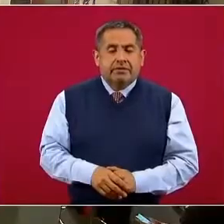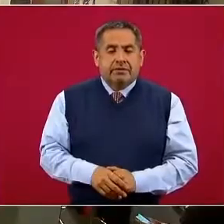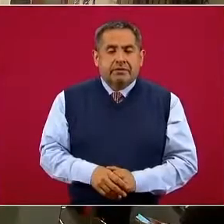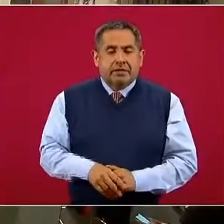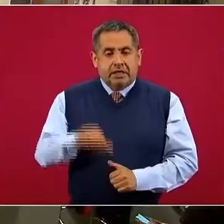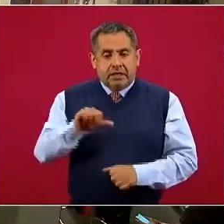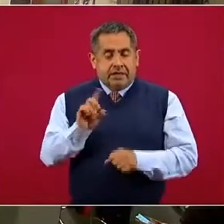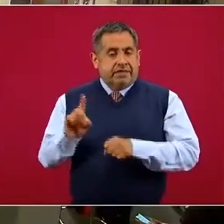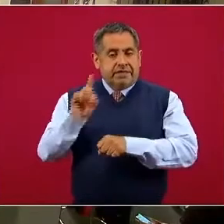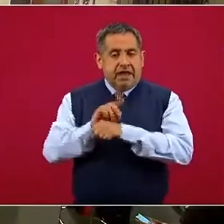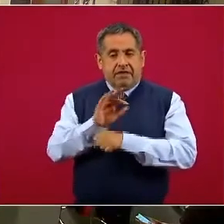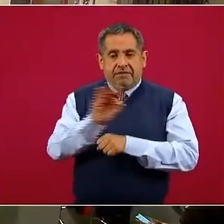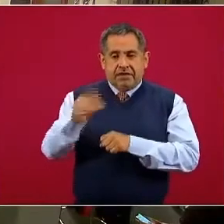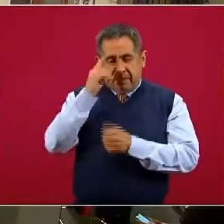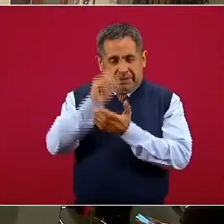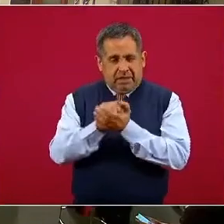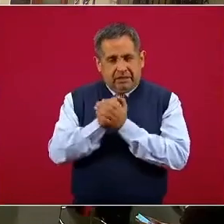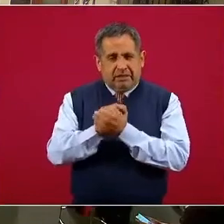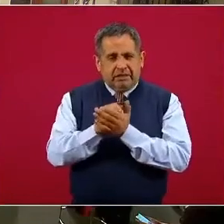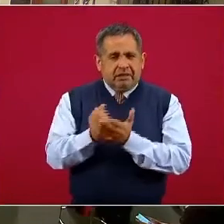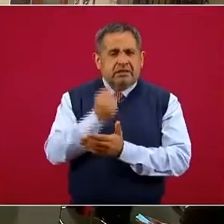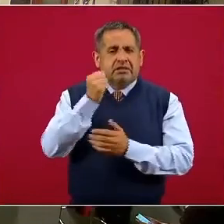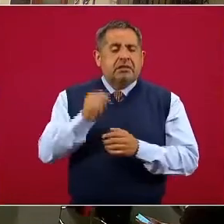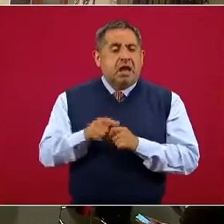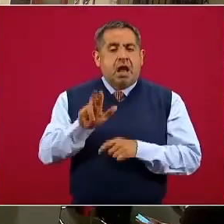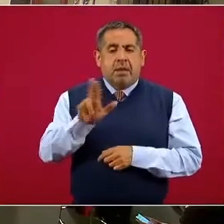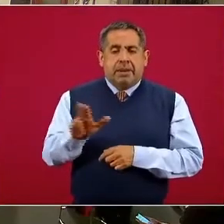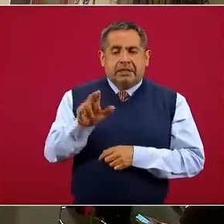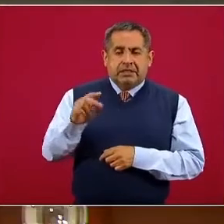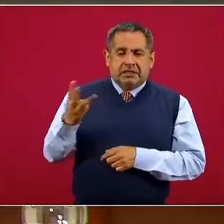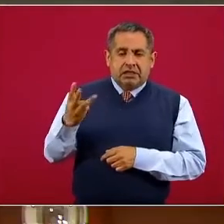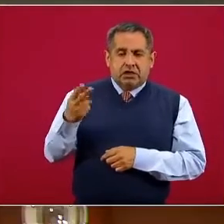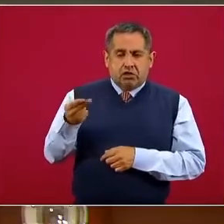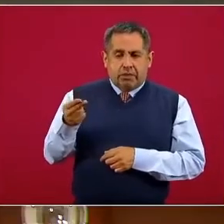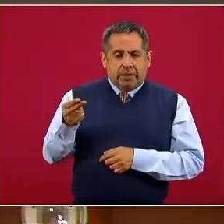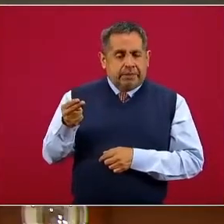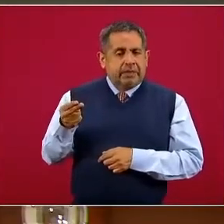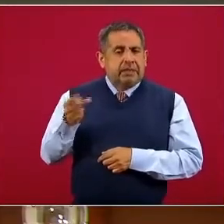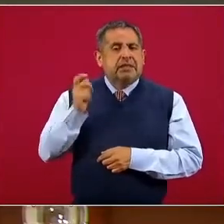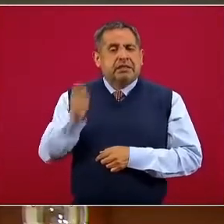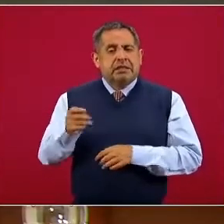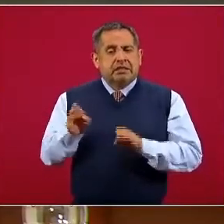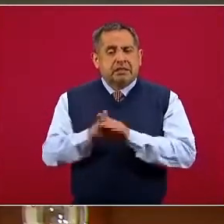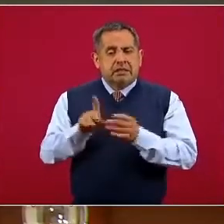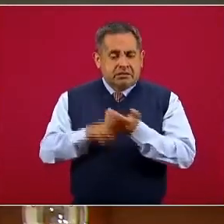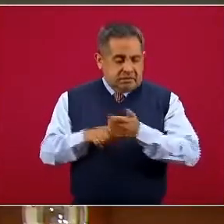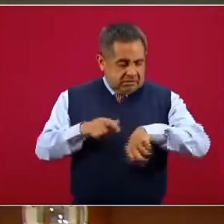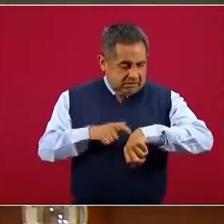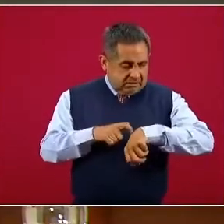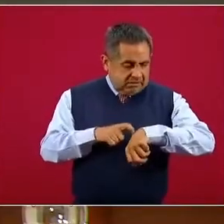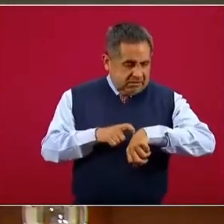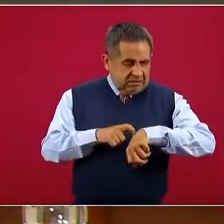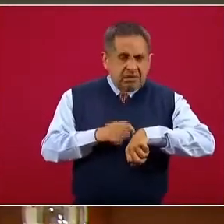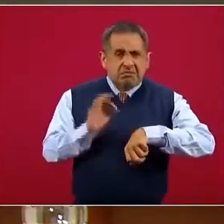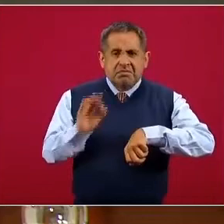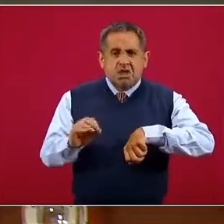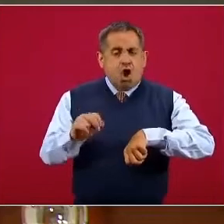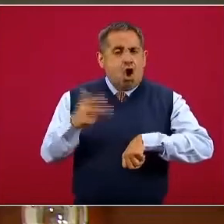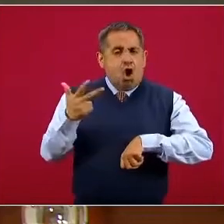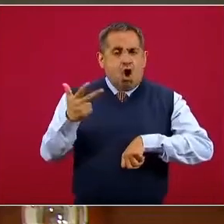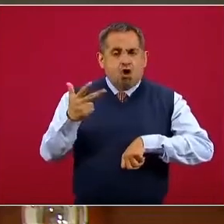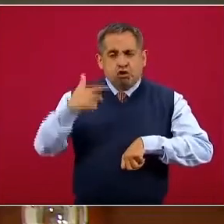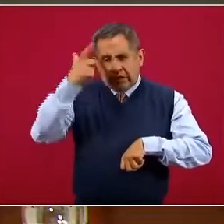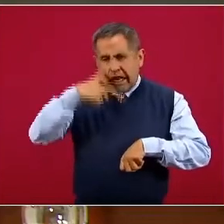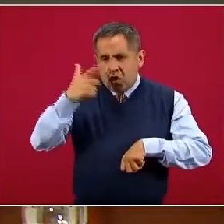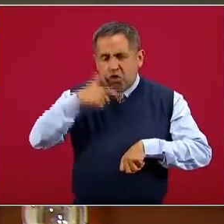Esta fecha del sorteo, martes 3 de noviembre, será precisamente a las 8